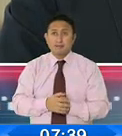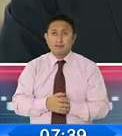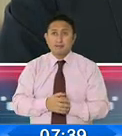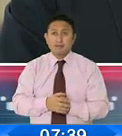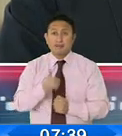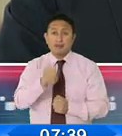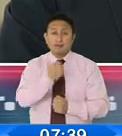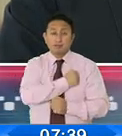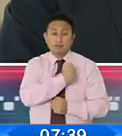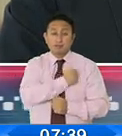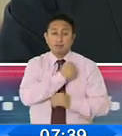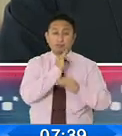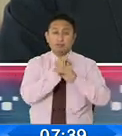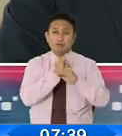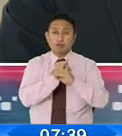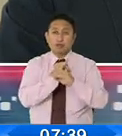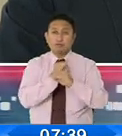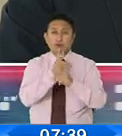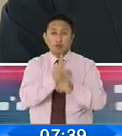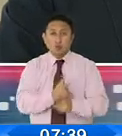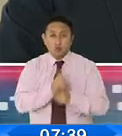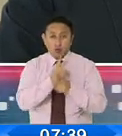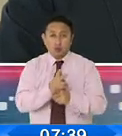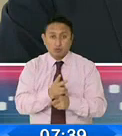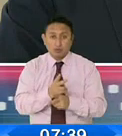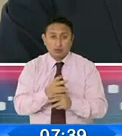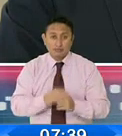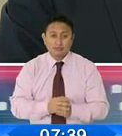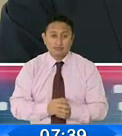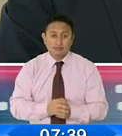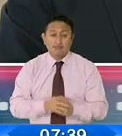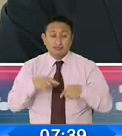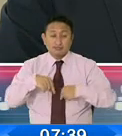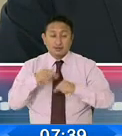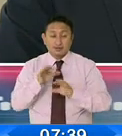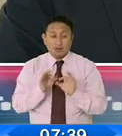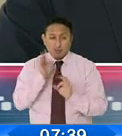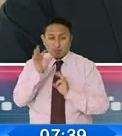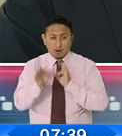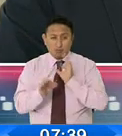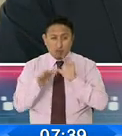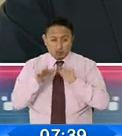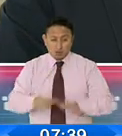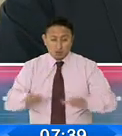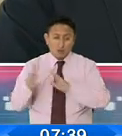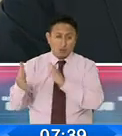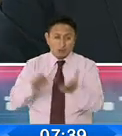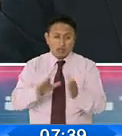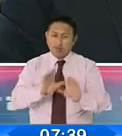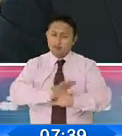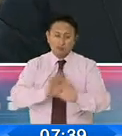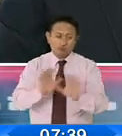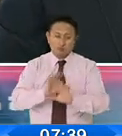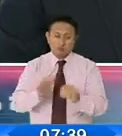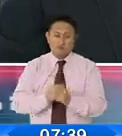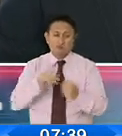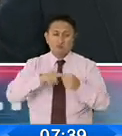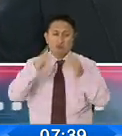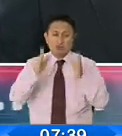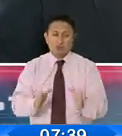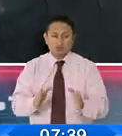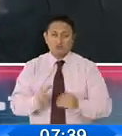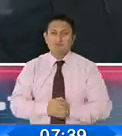y del arzobispado. Cuidémonos y no permitamos que el virus siga cobrando vidas de los quiteñas y los